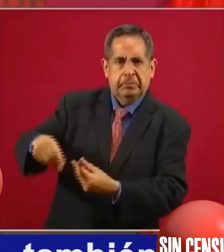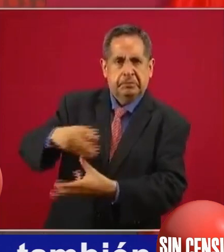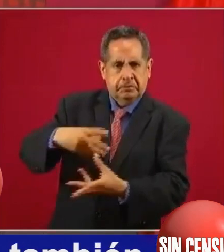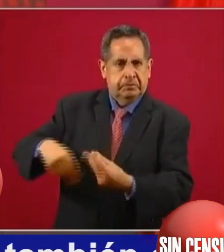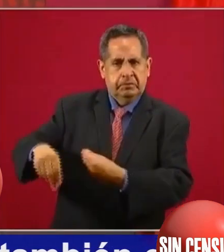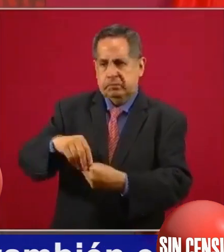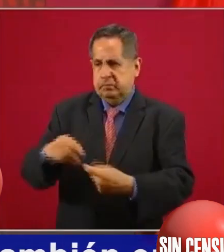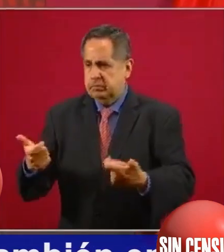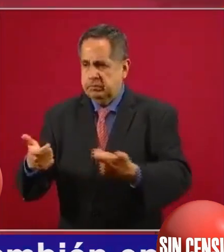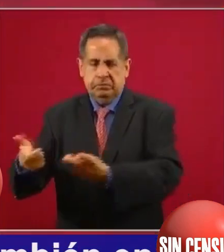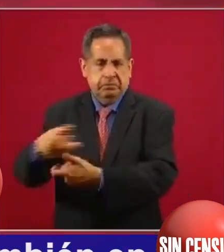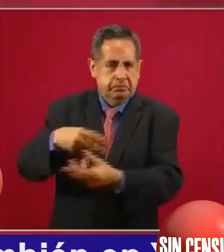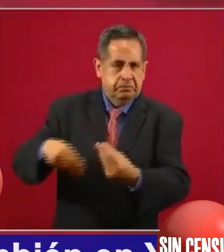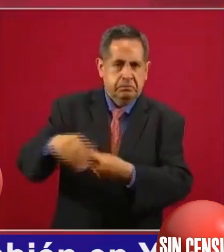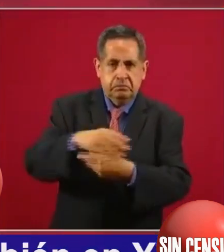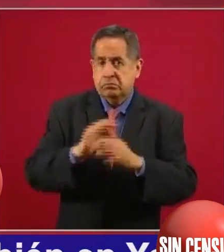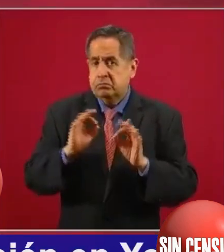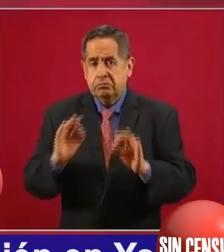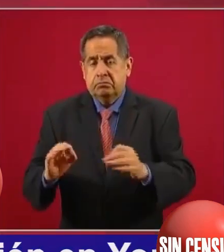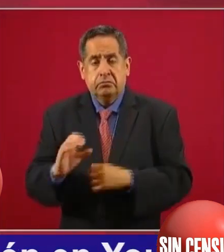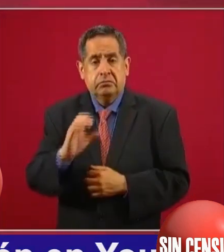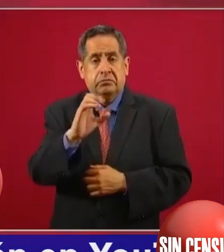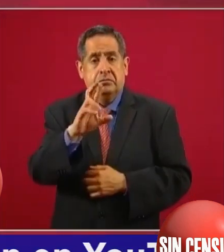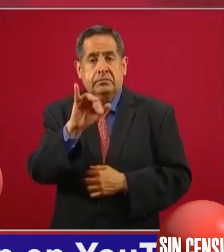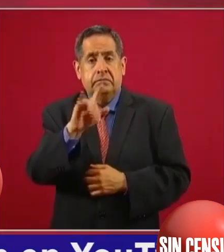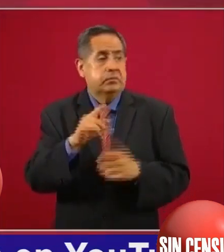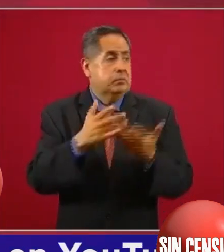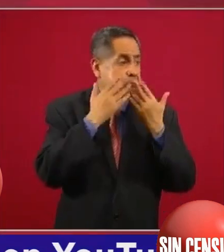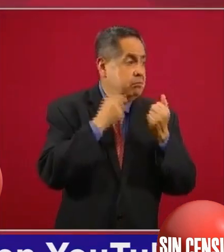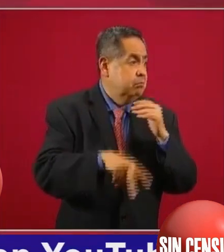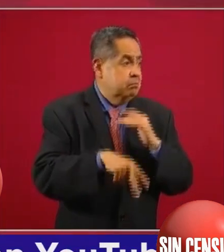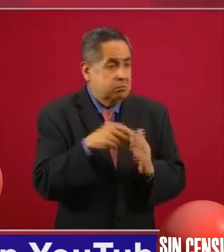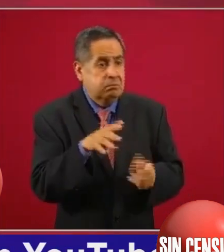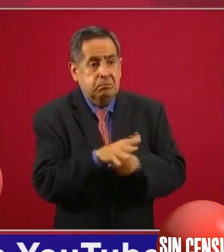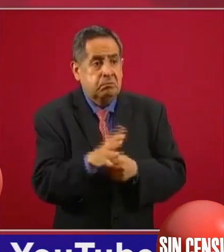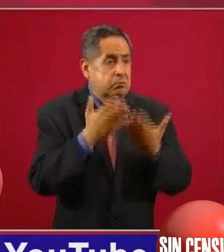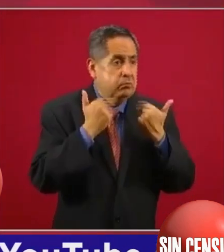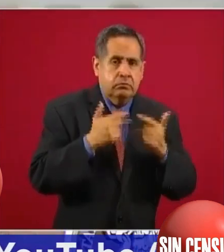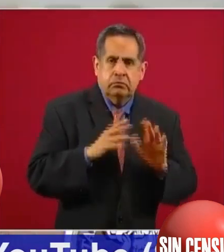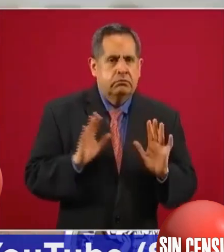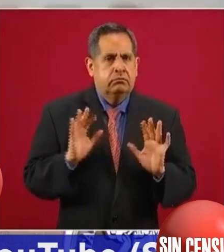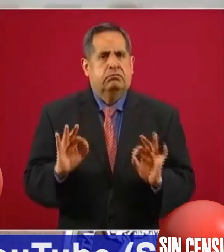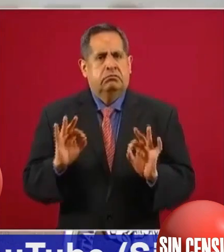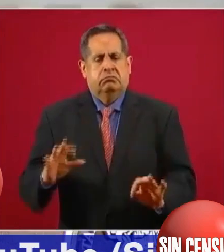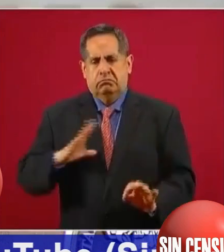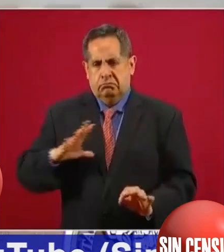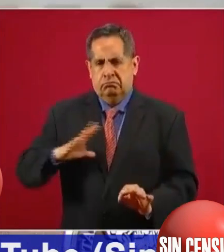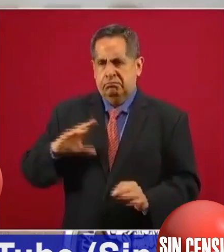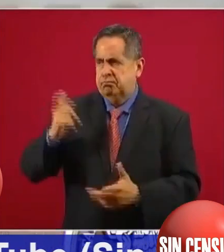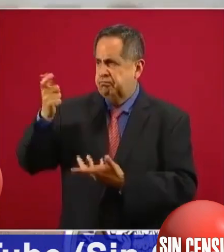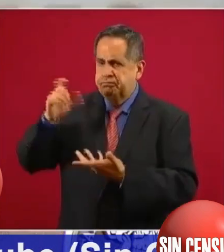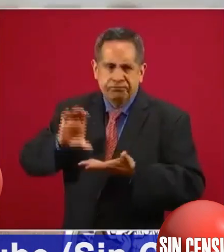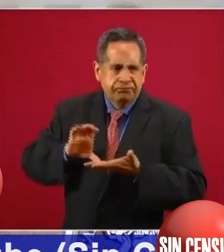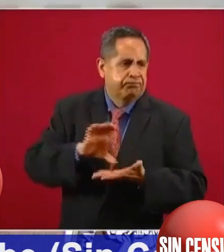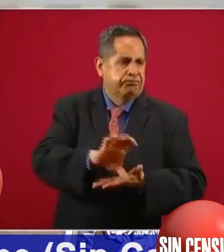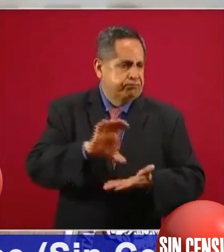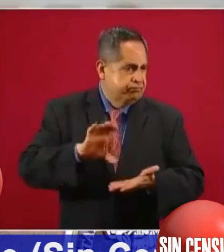que no hemos tenido problema de crisis de consumo, por eso estamos inyectando todos los fondos